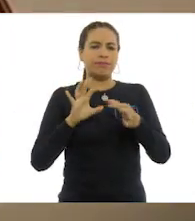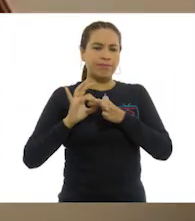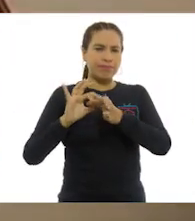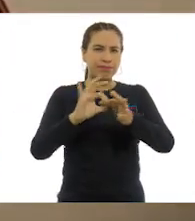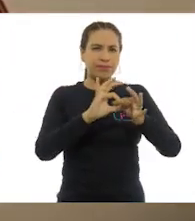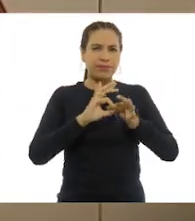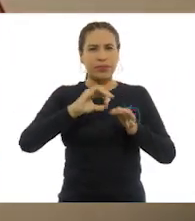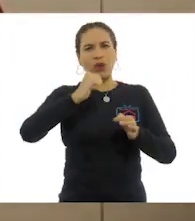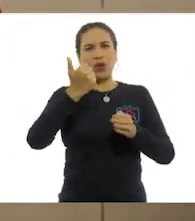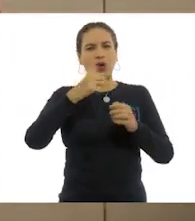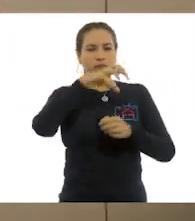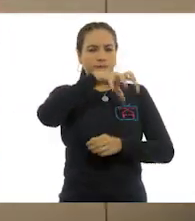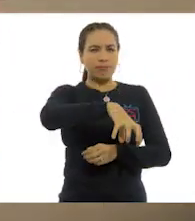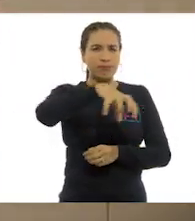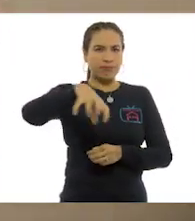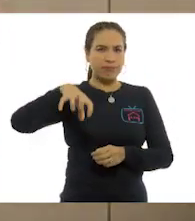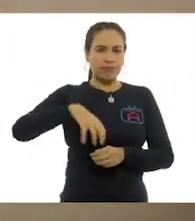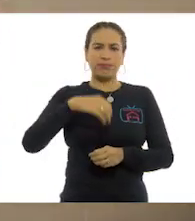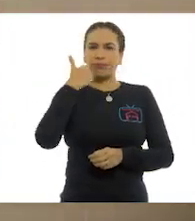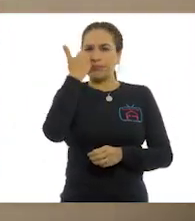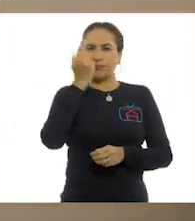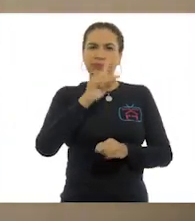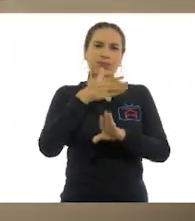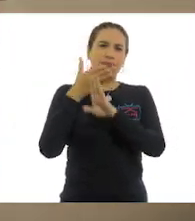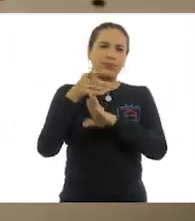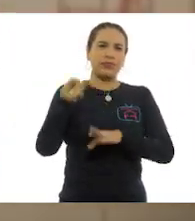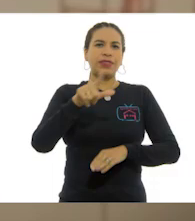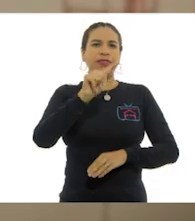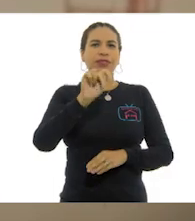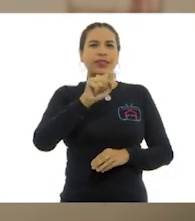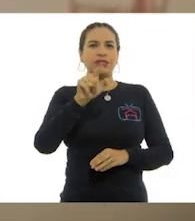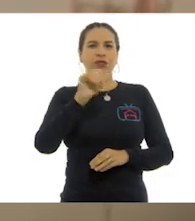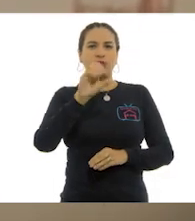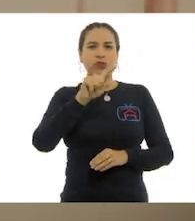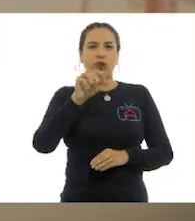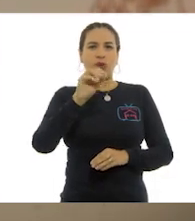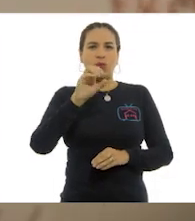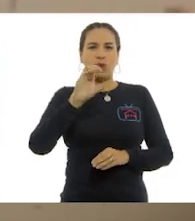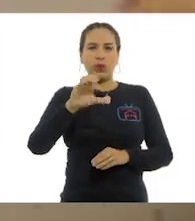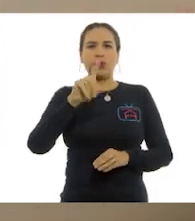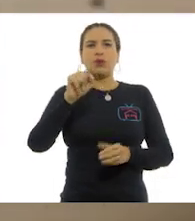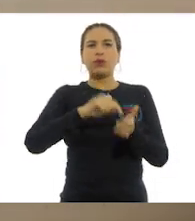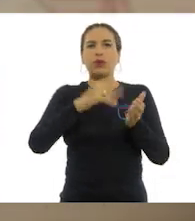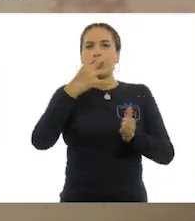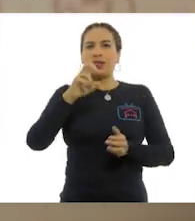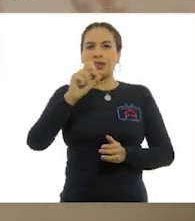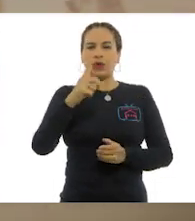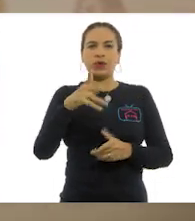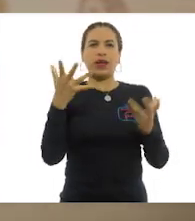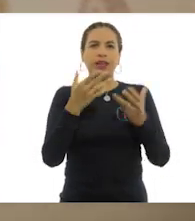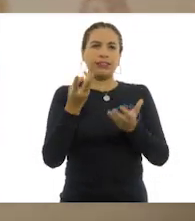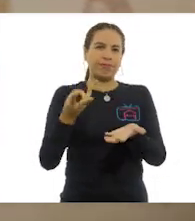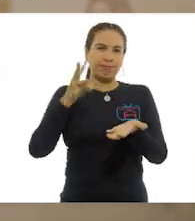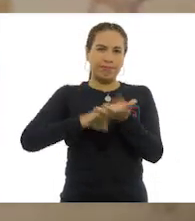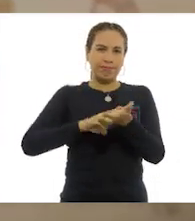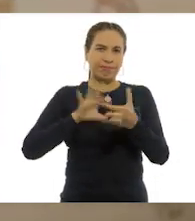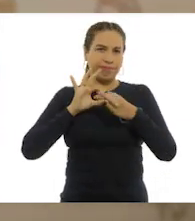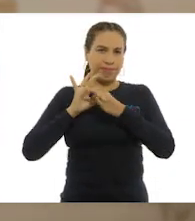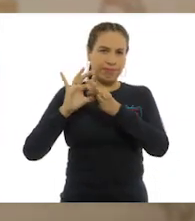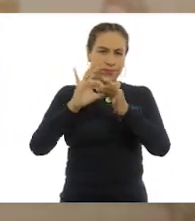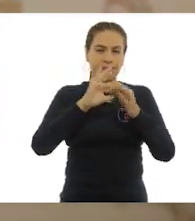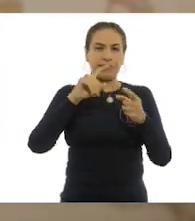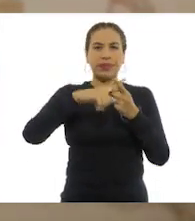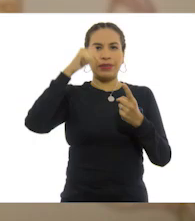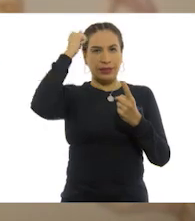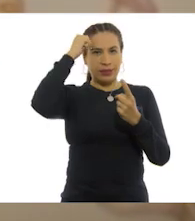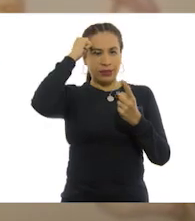con otros señoríos que no querían a Tezosomoc. En 1431 formó la Triple Alianza entre